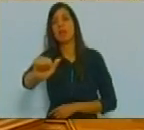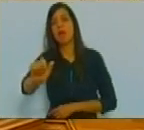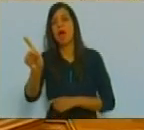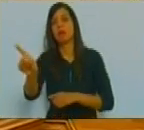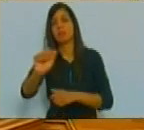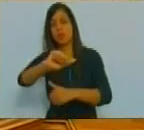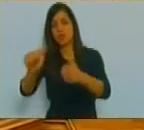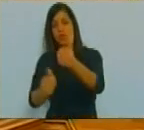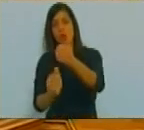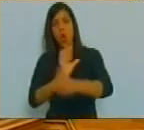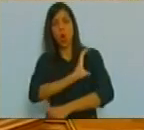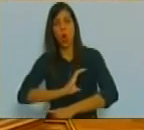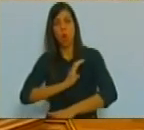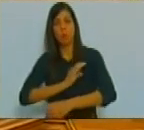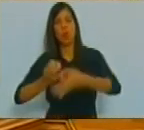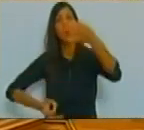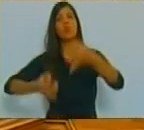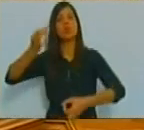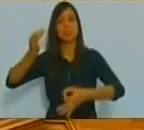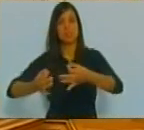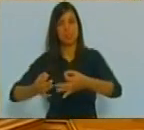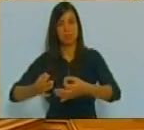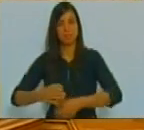y tutela efectiva